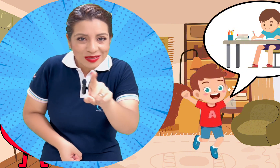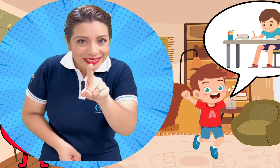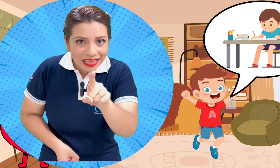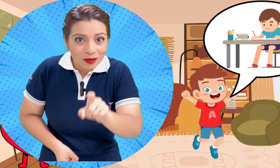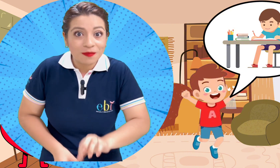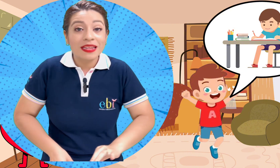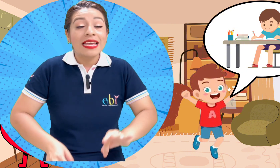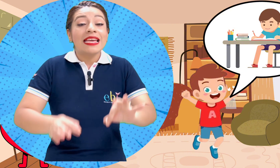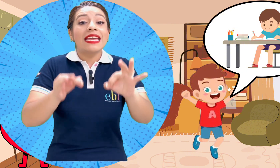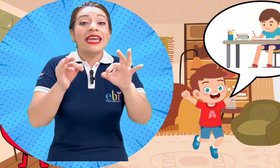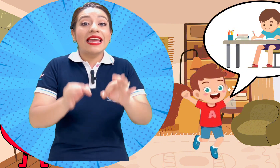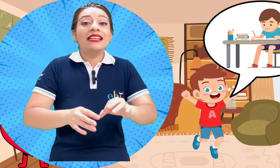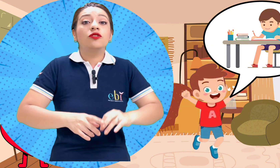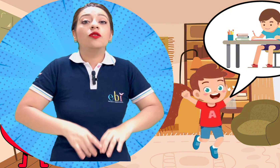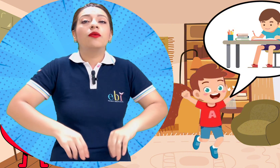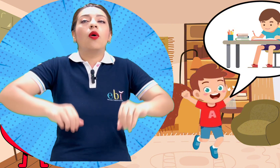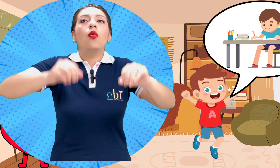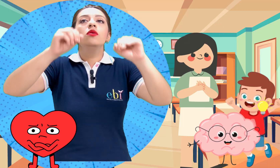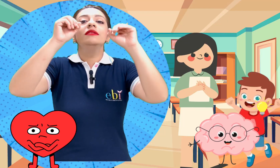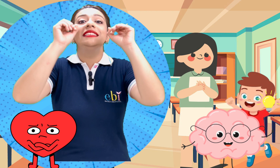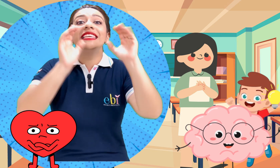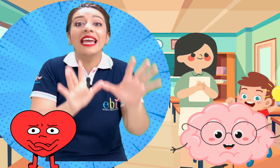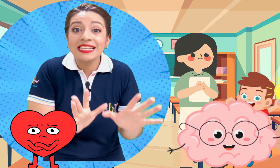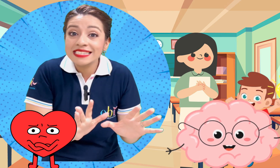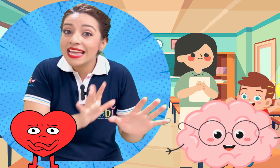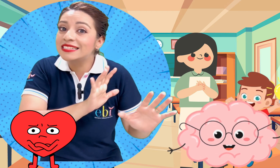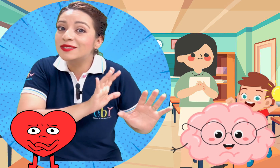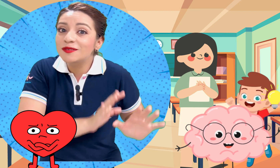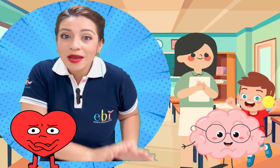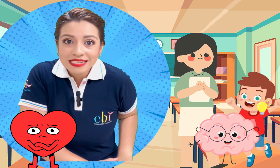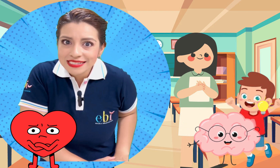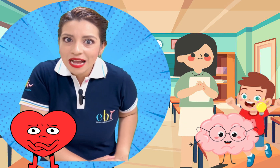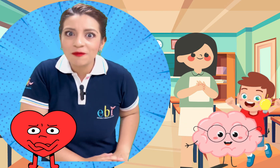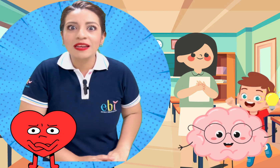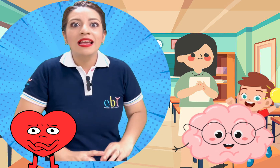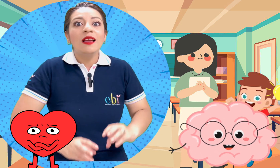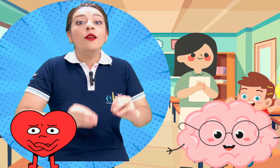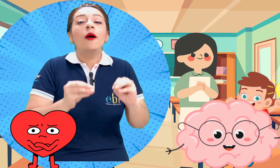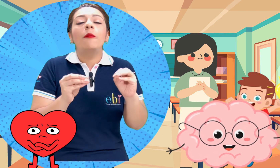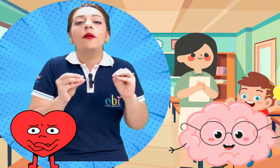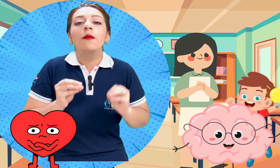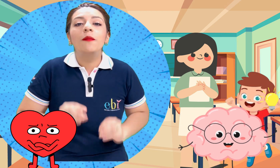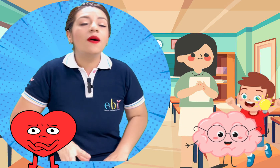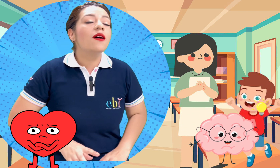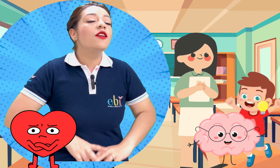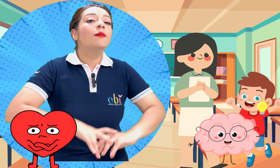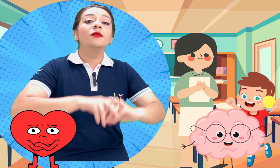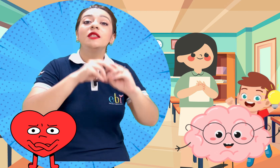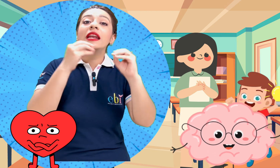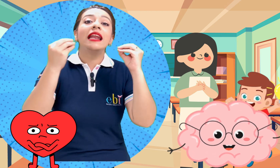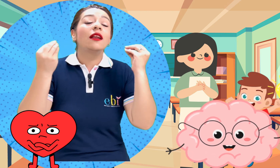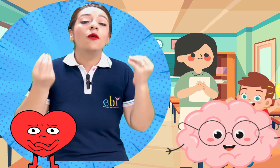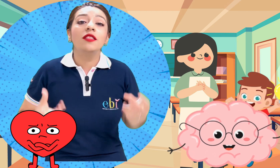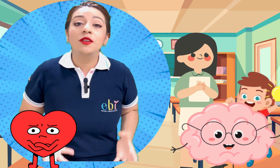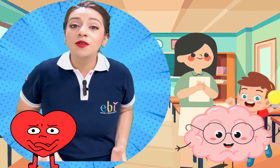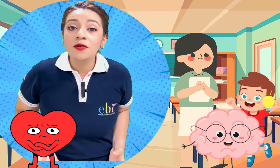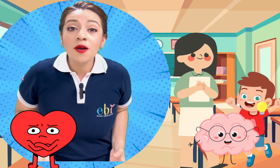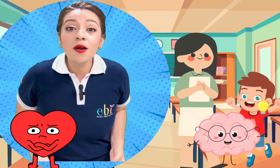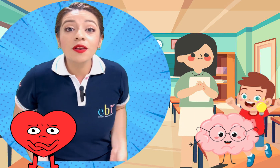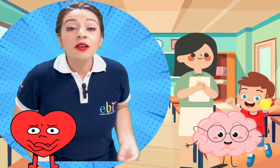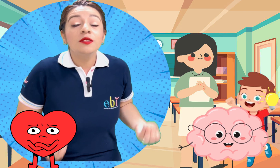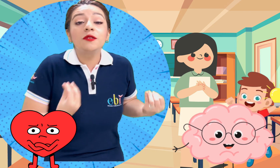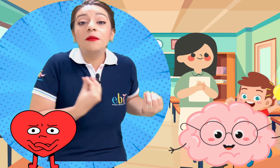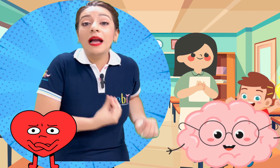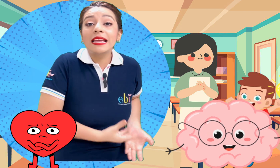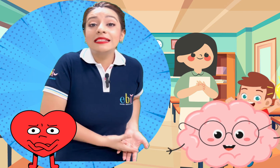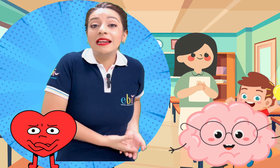el resultado? Él tuvo un 10 en su examen. Lo aprobó, lo pusieron en el cuadro de